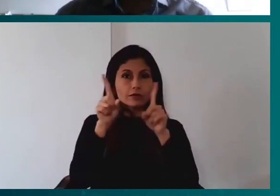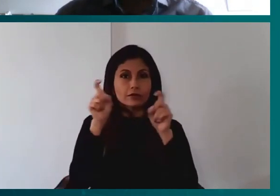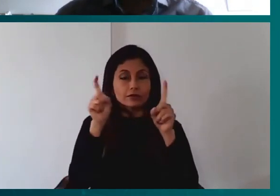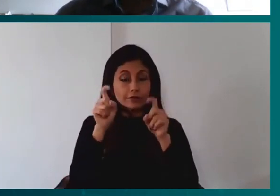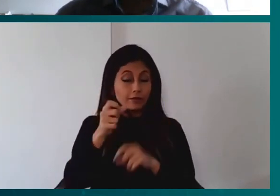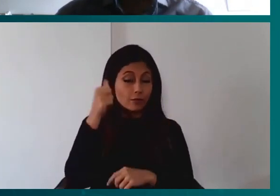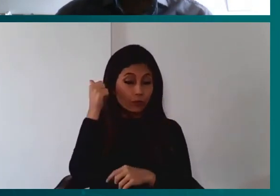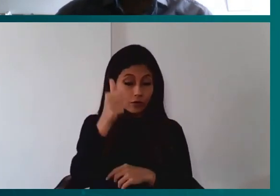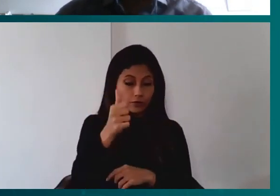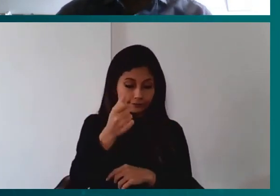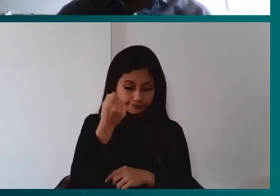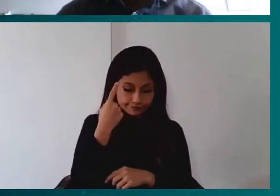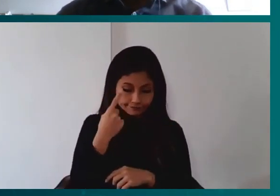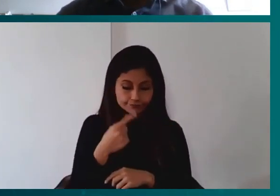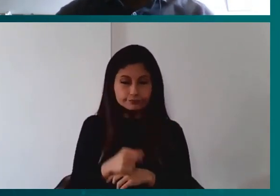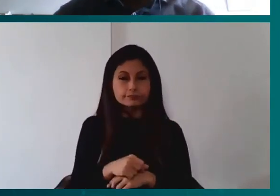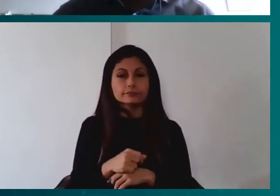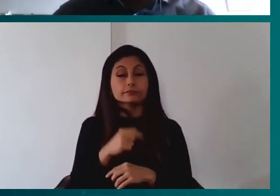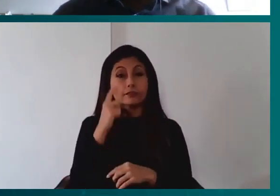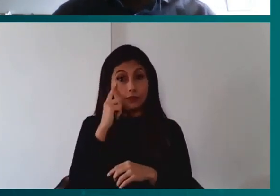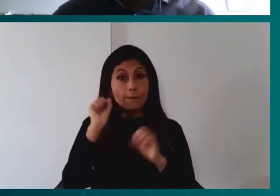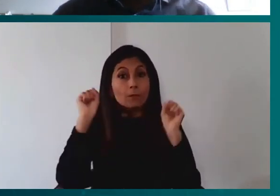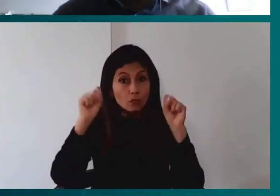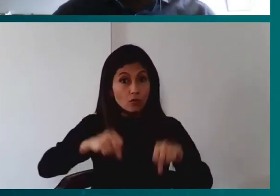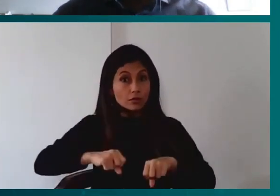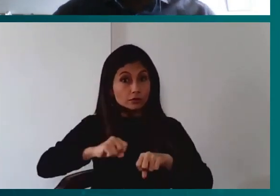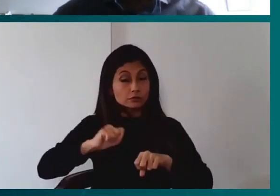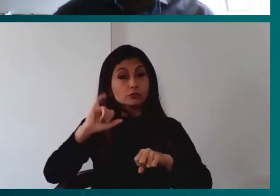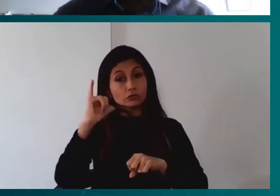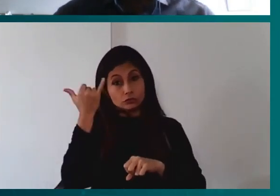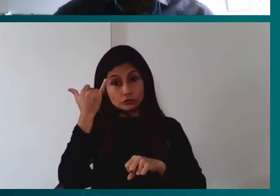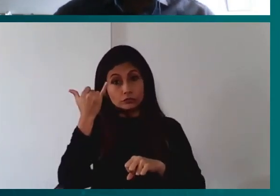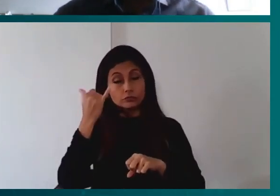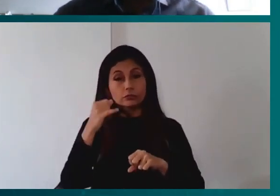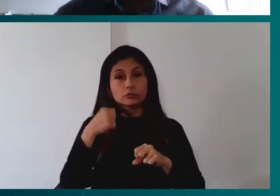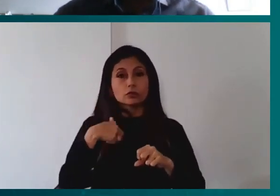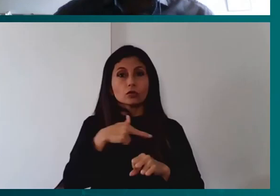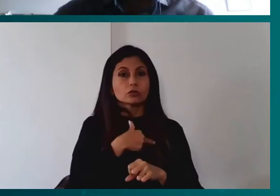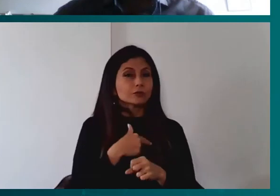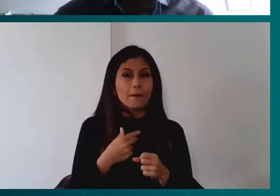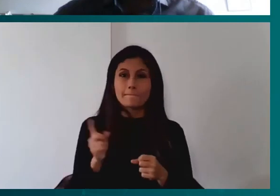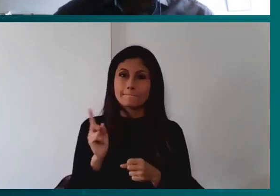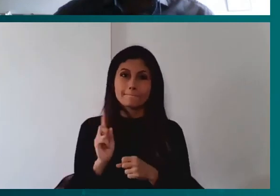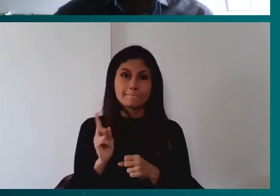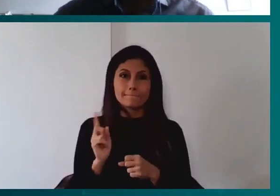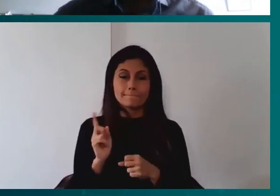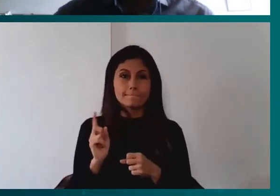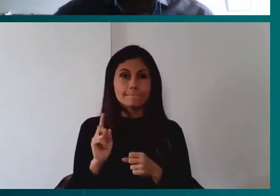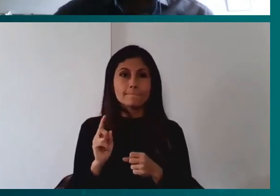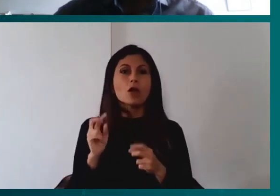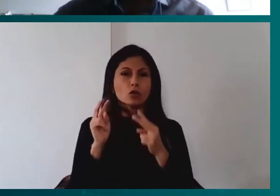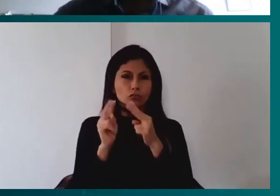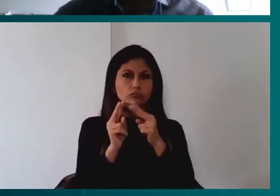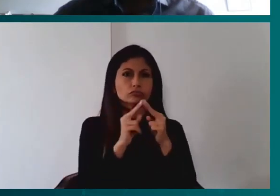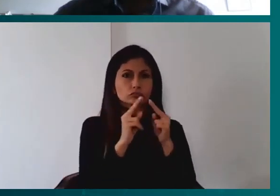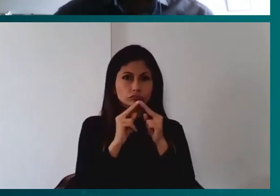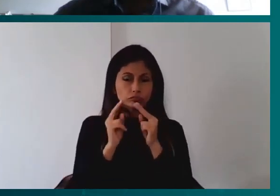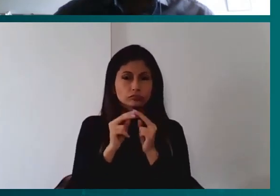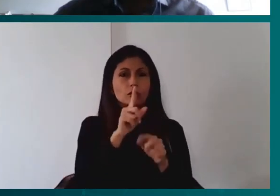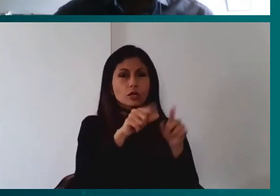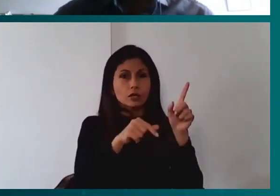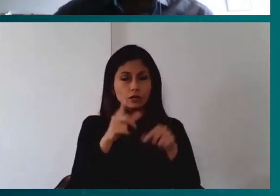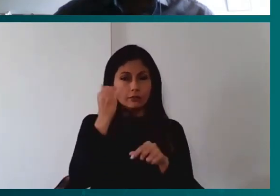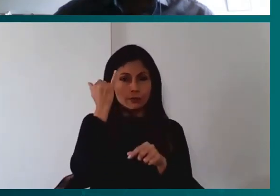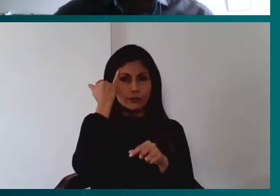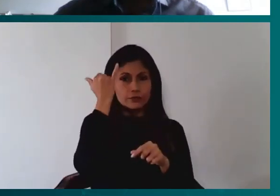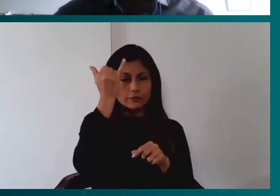interesante. ¿Es posible hacerlo? Nosotros no lo hemos hecho. Conocemos de estrategias